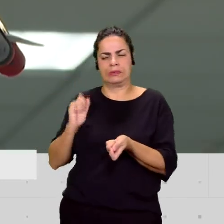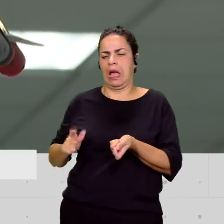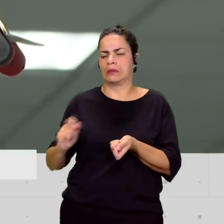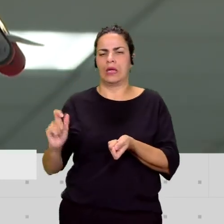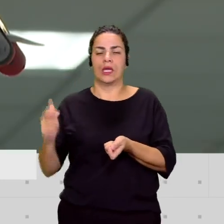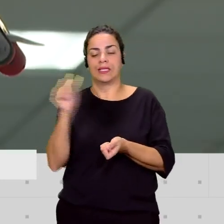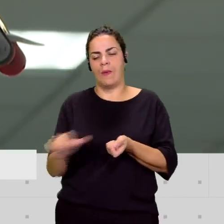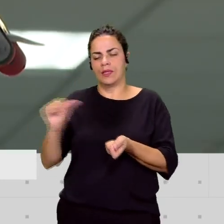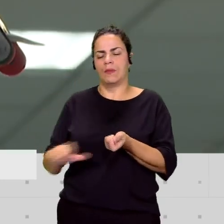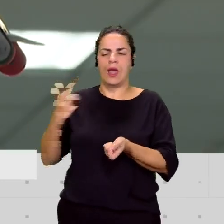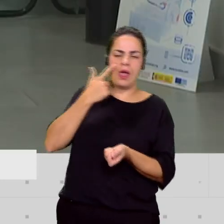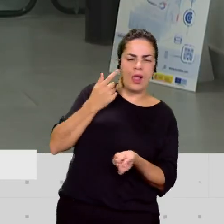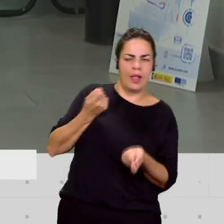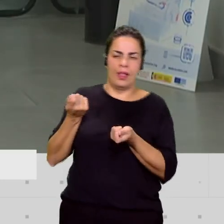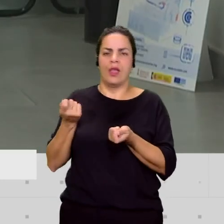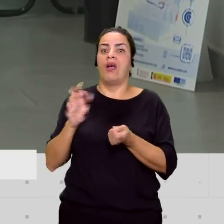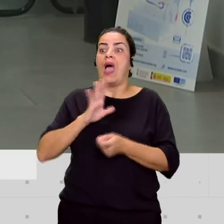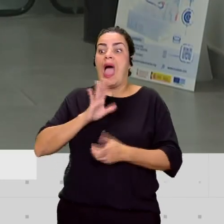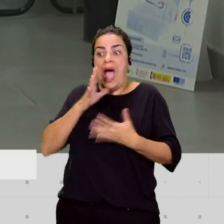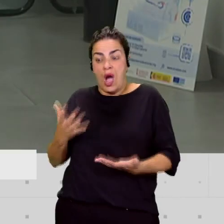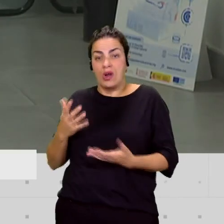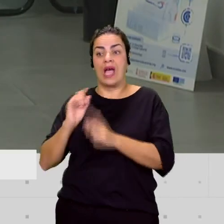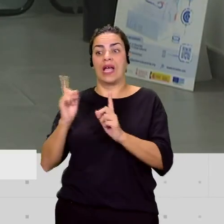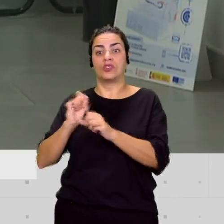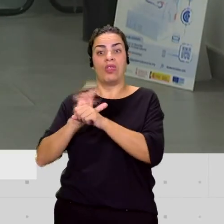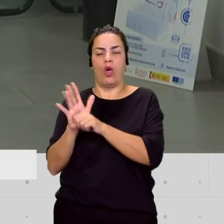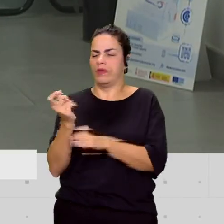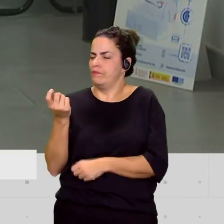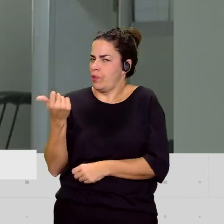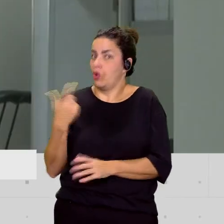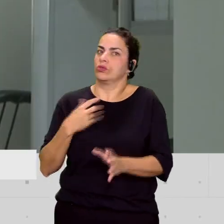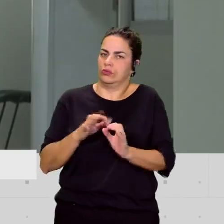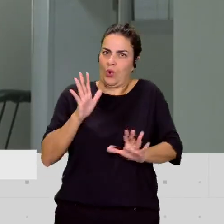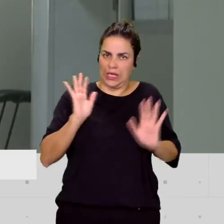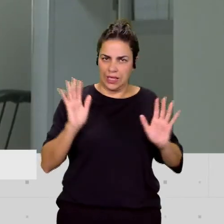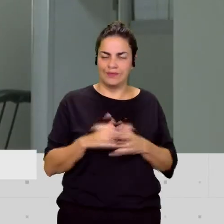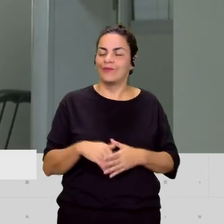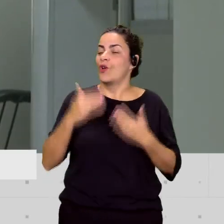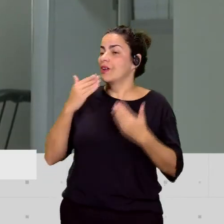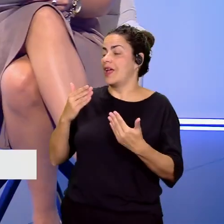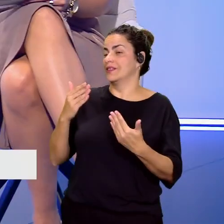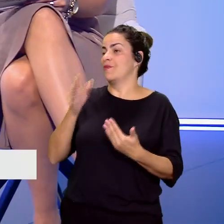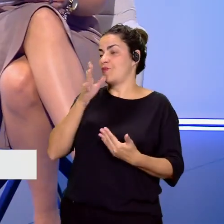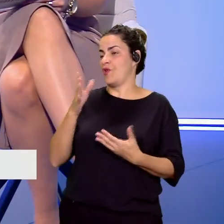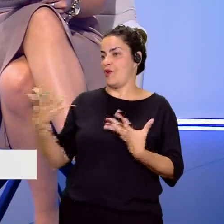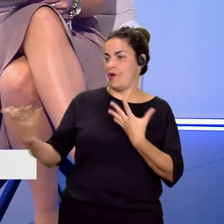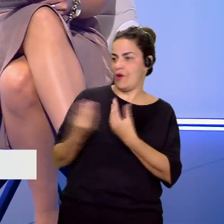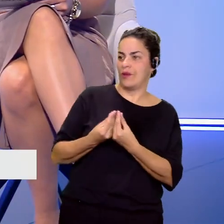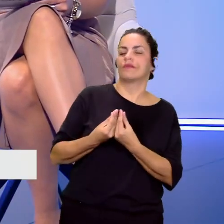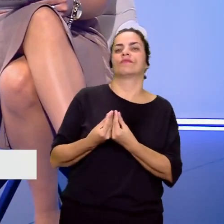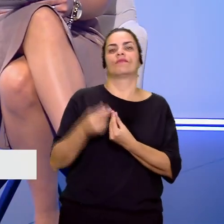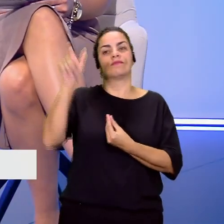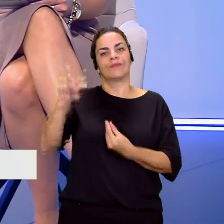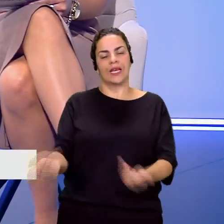manera semanal, y en este momento tenemos muy poquitos casos de COVID, afortunadamente. Muchas gracias, Álvaro Torres Lana, por acompañarnos esta mañana,